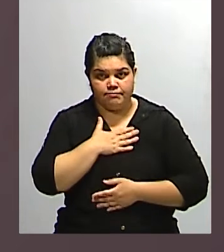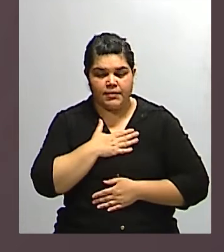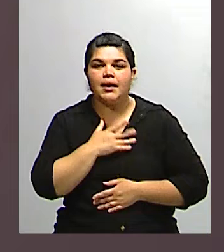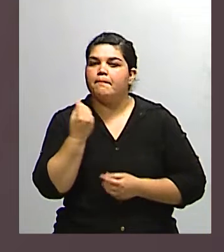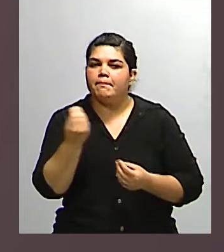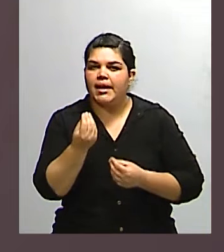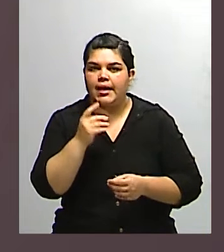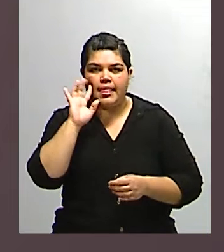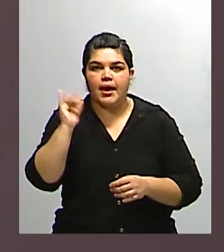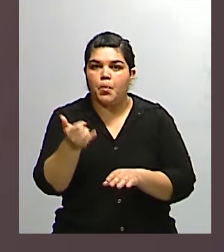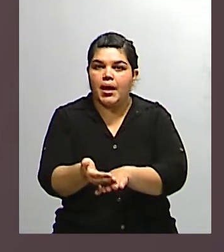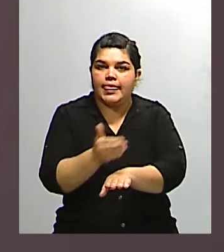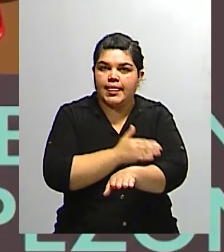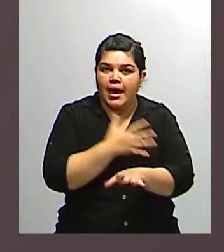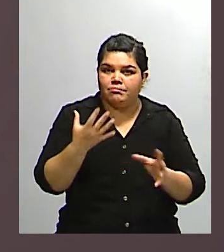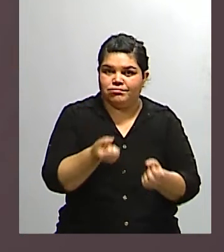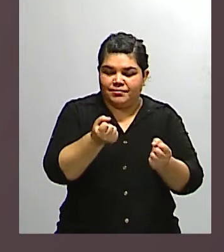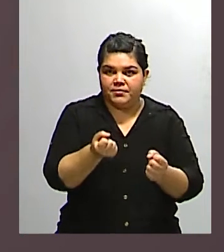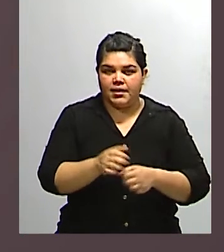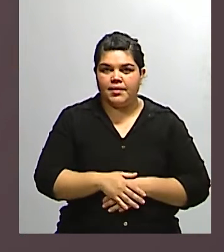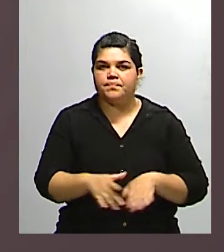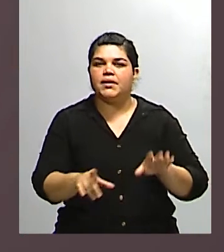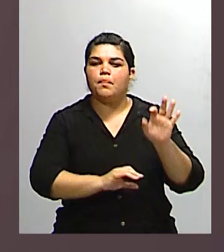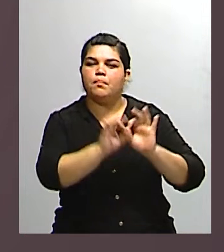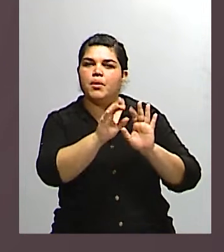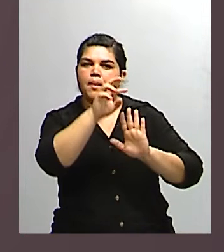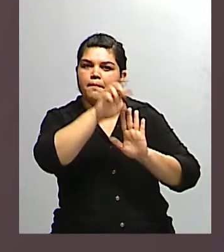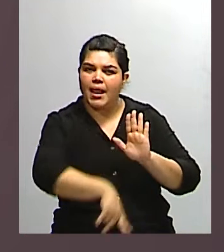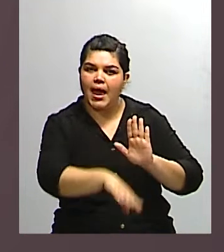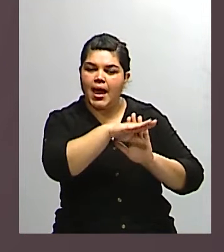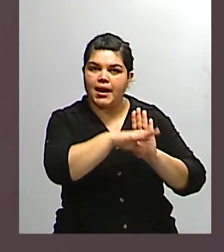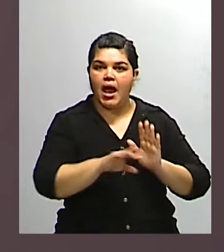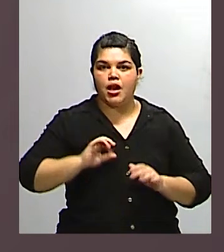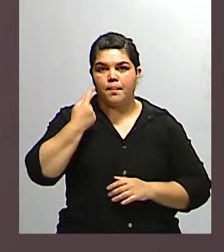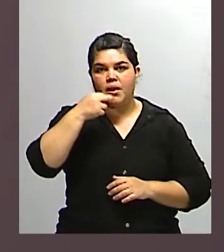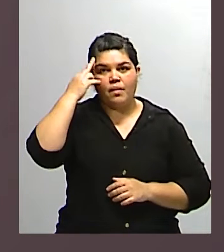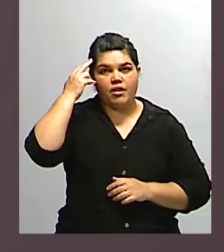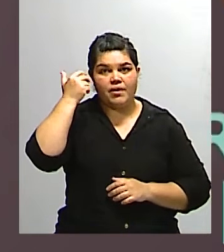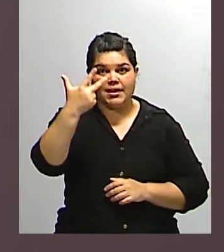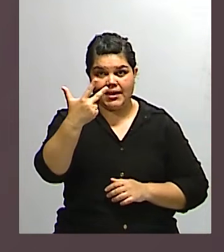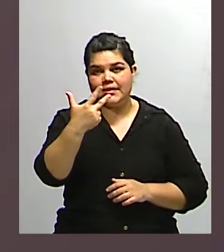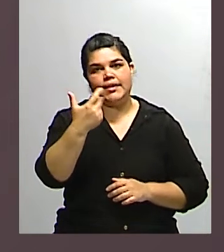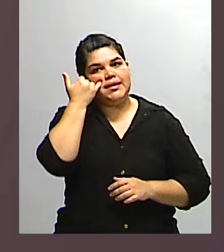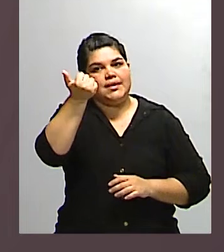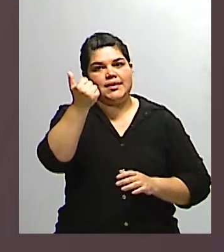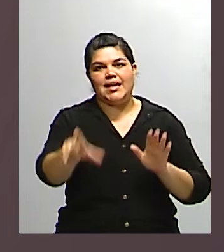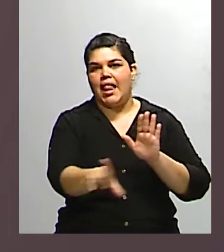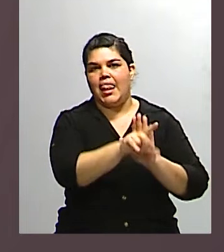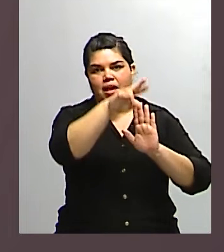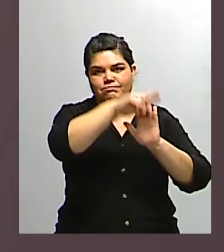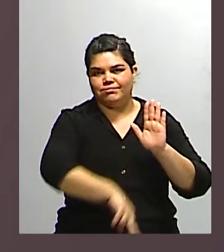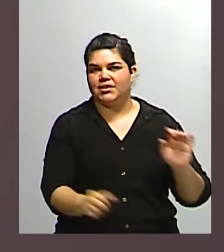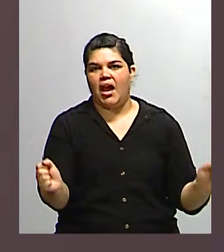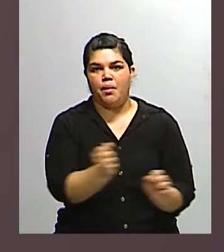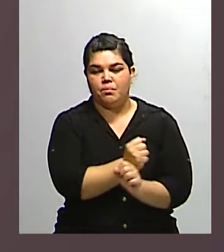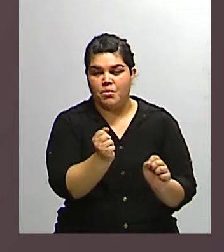diagnóstica. El programa que fue creado por ley en el año 93, cumple funciones desde ese año,